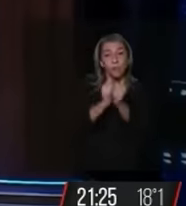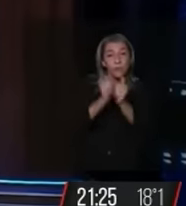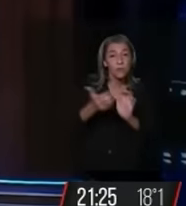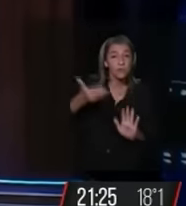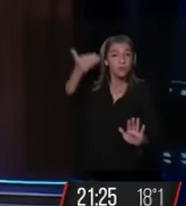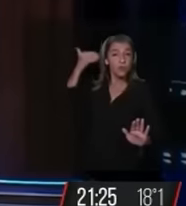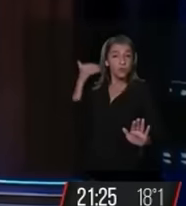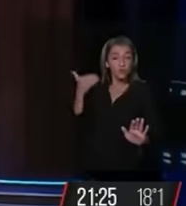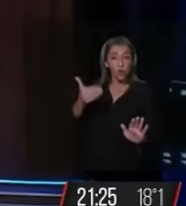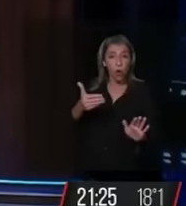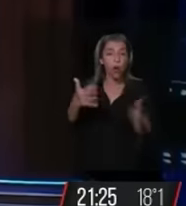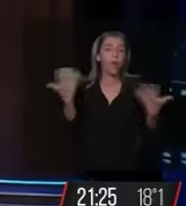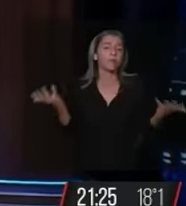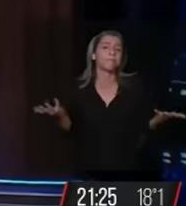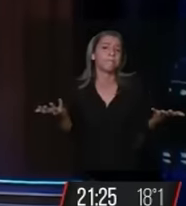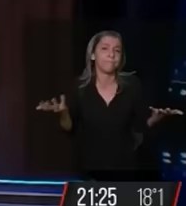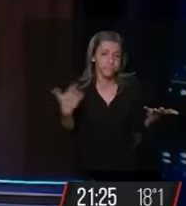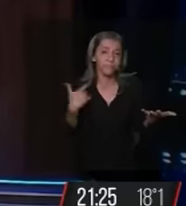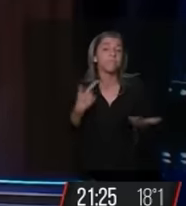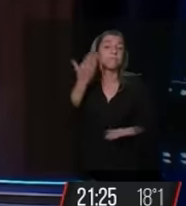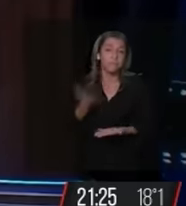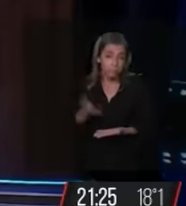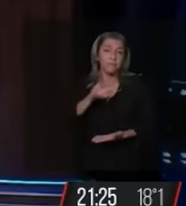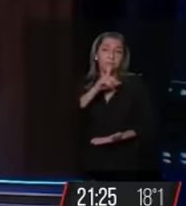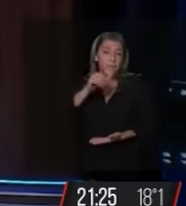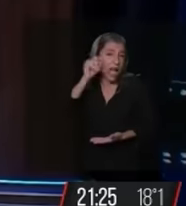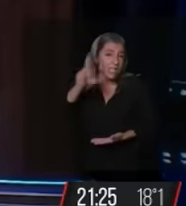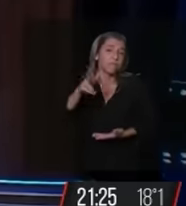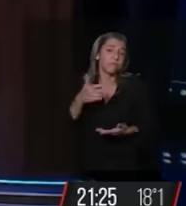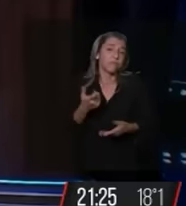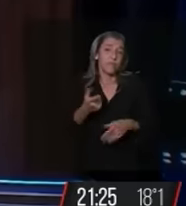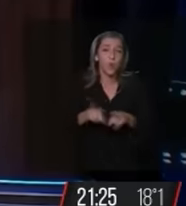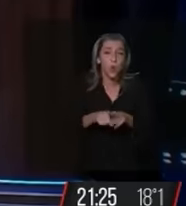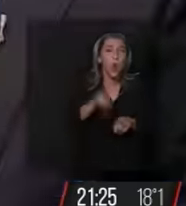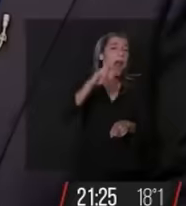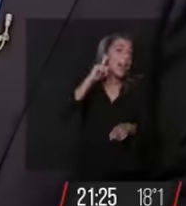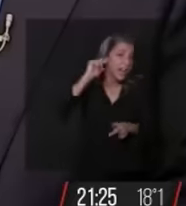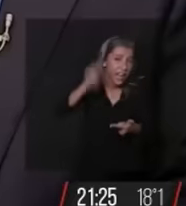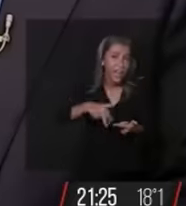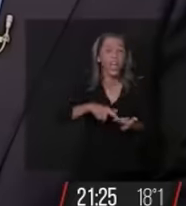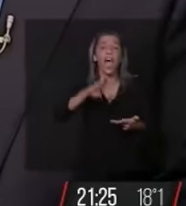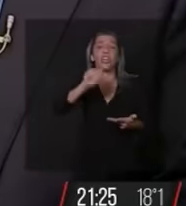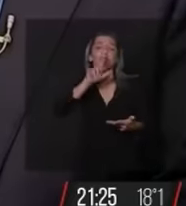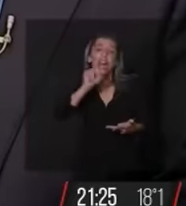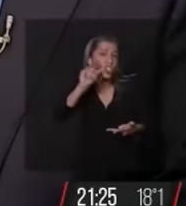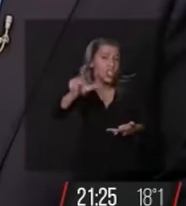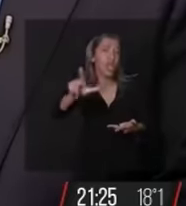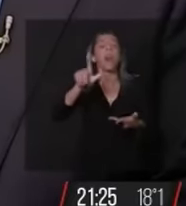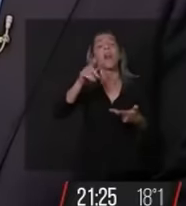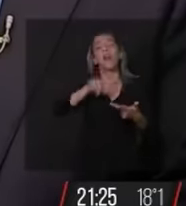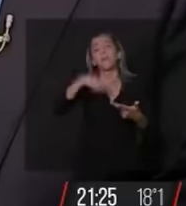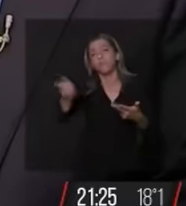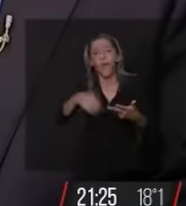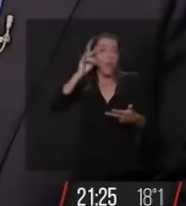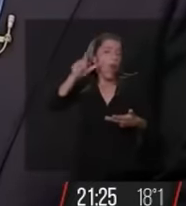grandes líderes. Digamos, la señora Thatcher fue, así como lo fue Reagan, como lo fue Churchill, y como otros, o como De Gaulle, o